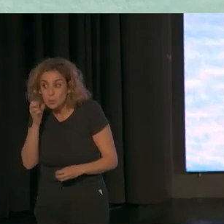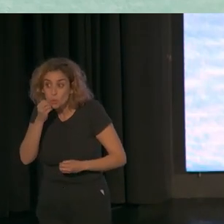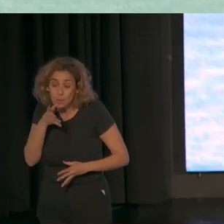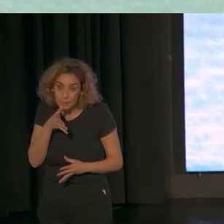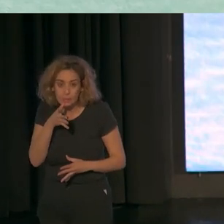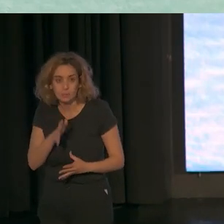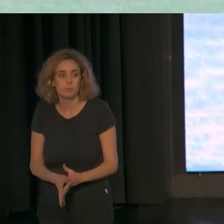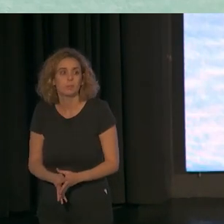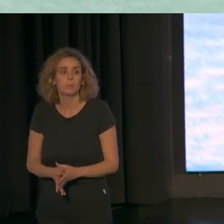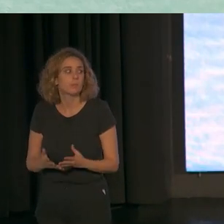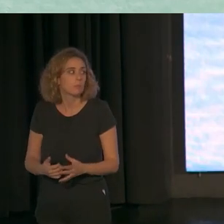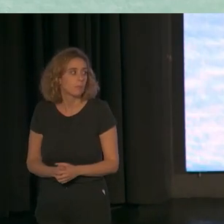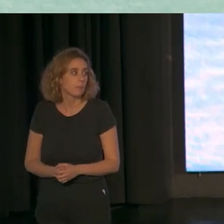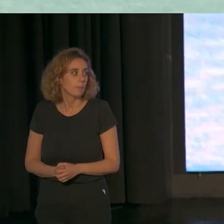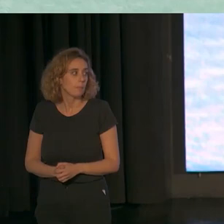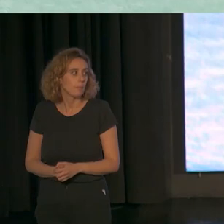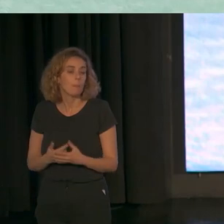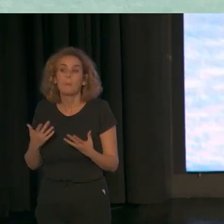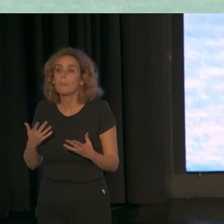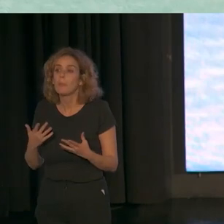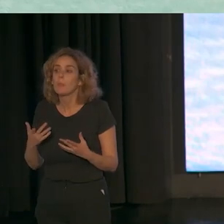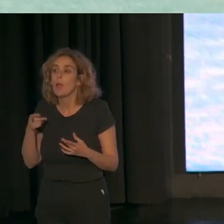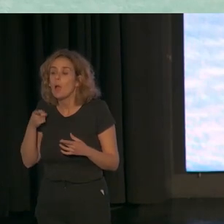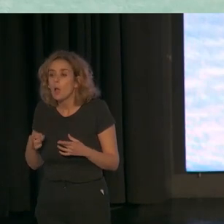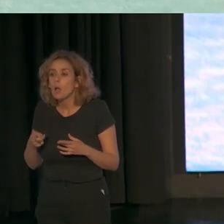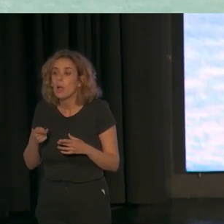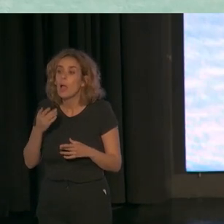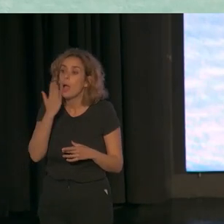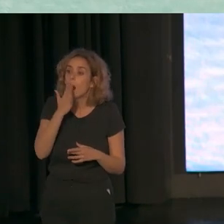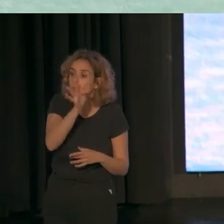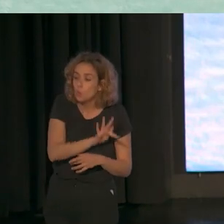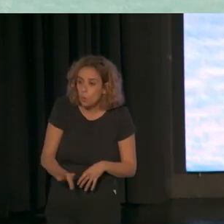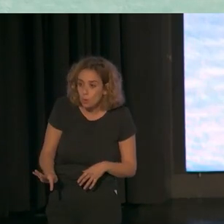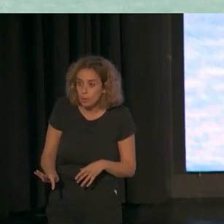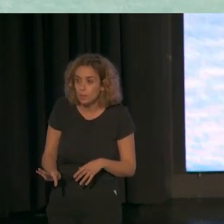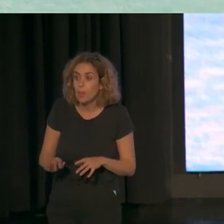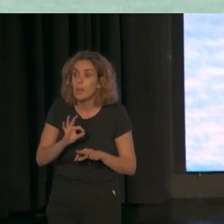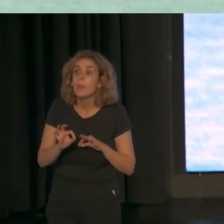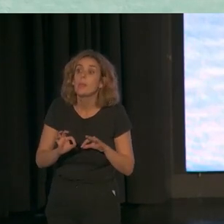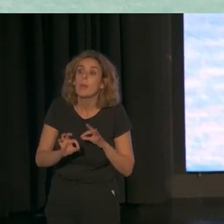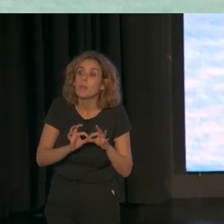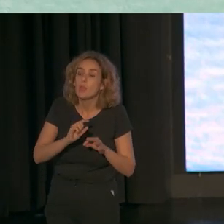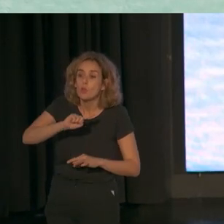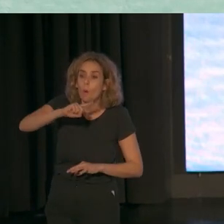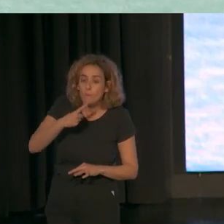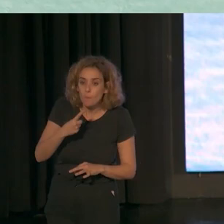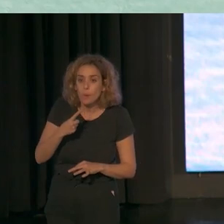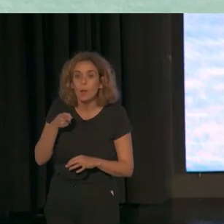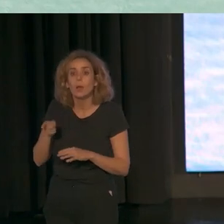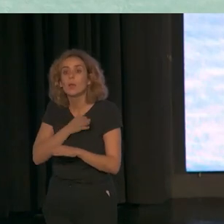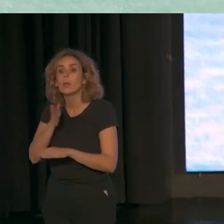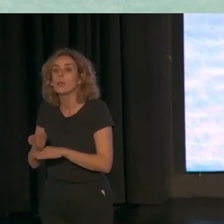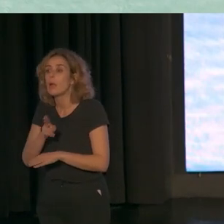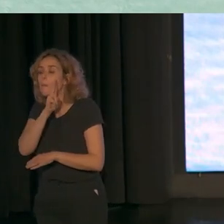bien que que en vez de ir a una escuela infantil de primer ciclo de Educación infantil están yendo a